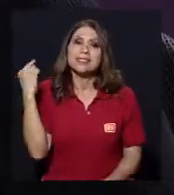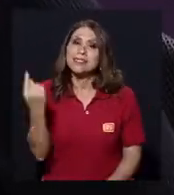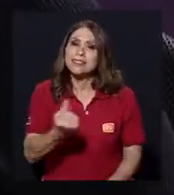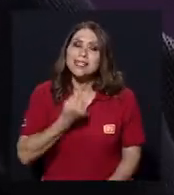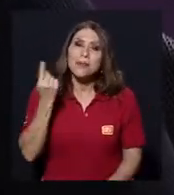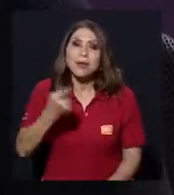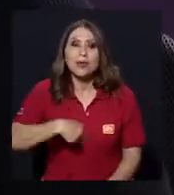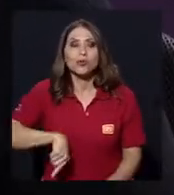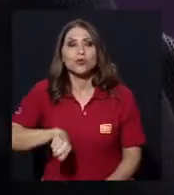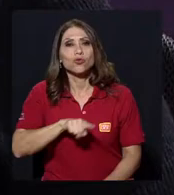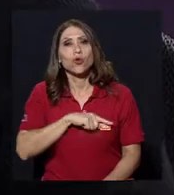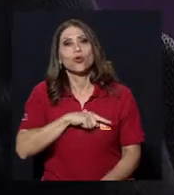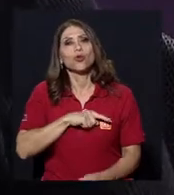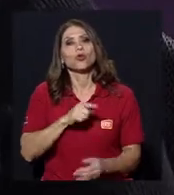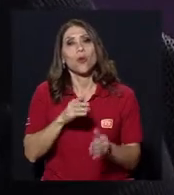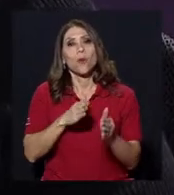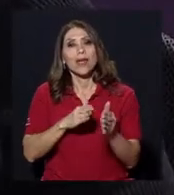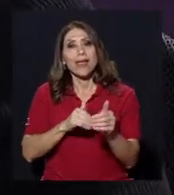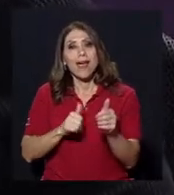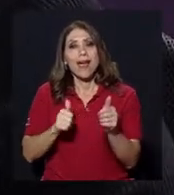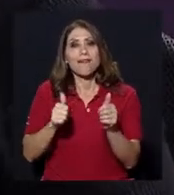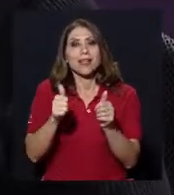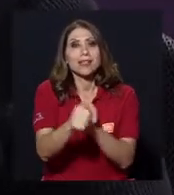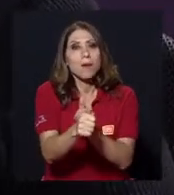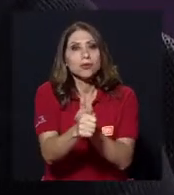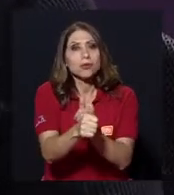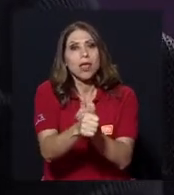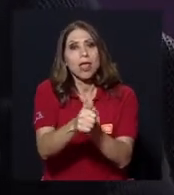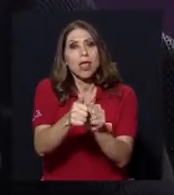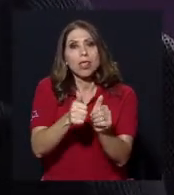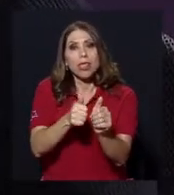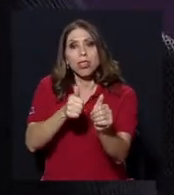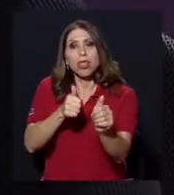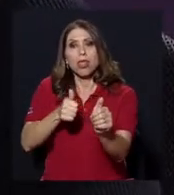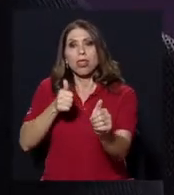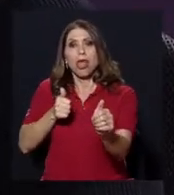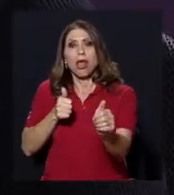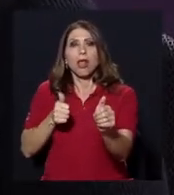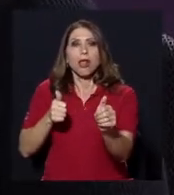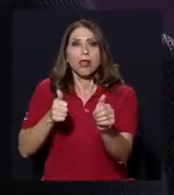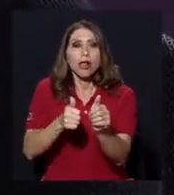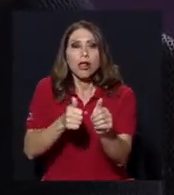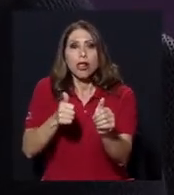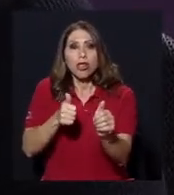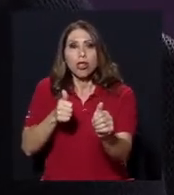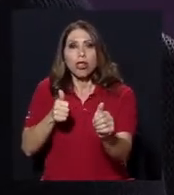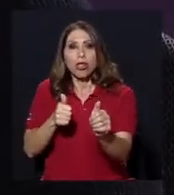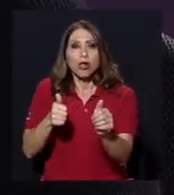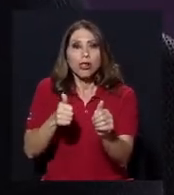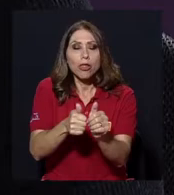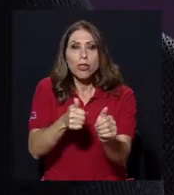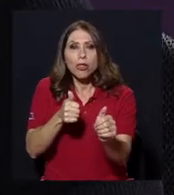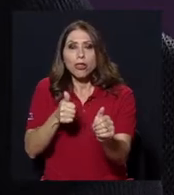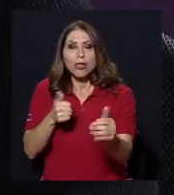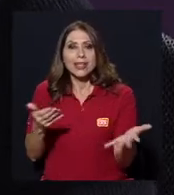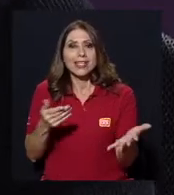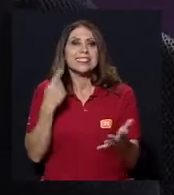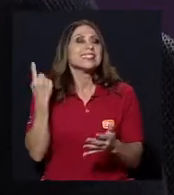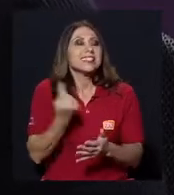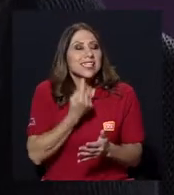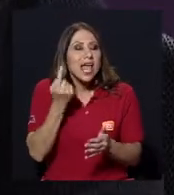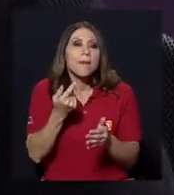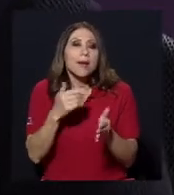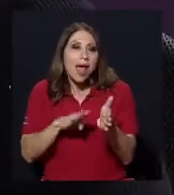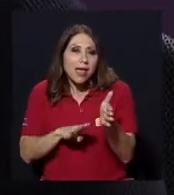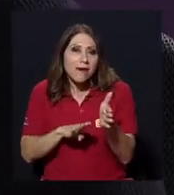poco un paso adelante y dos atrás, ¿verdad? Siempre es un terreno muy disputado, siempre es un terreno en el que hay